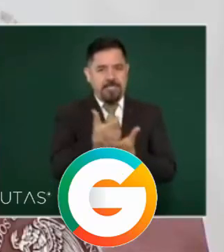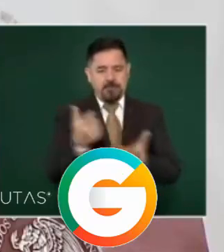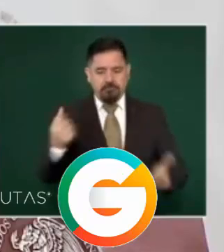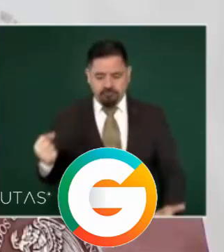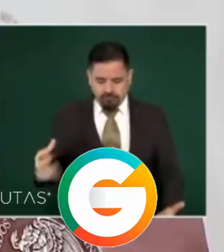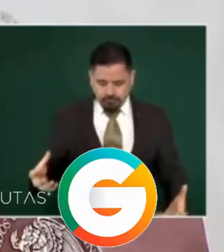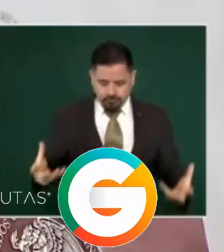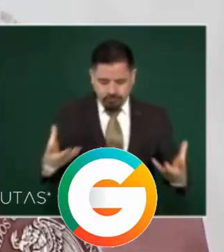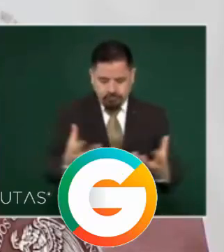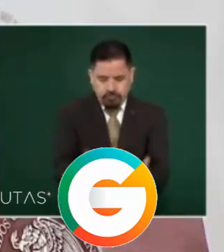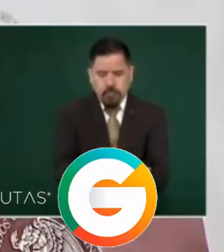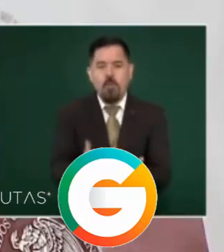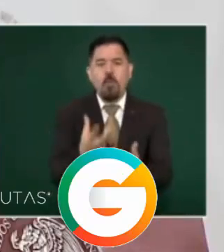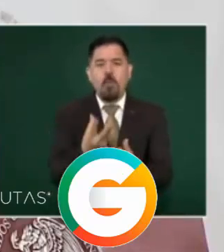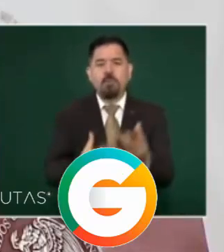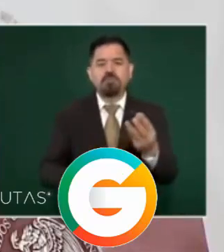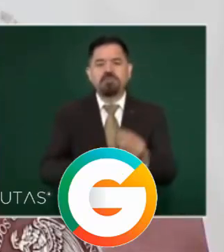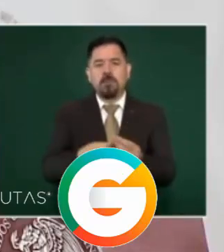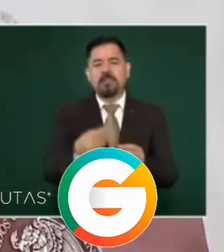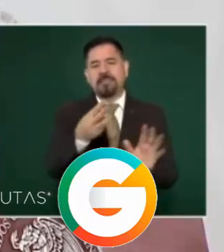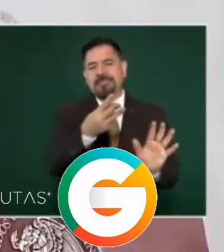un total de